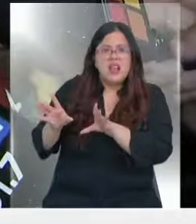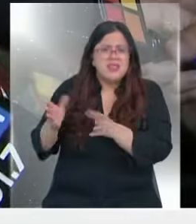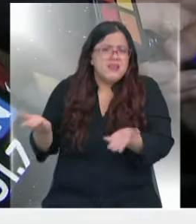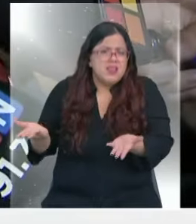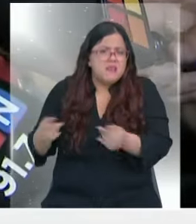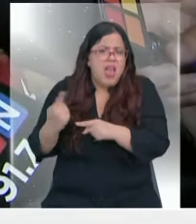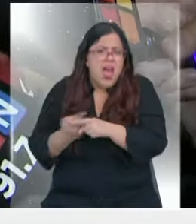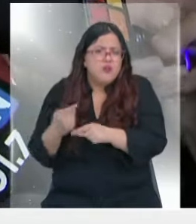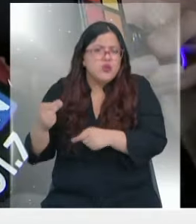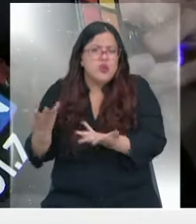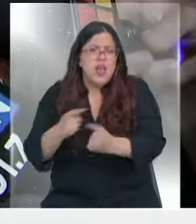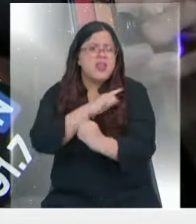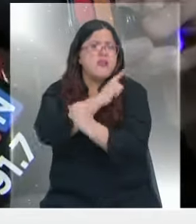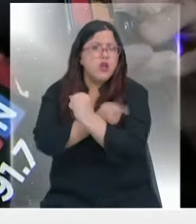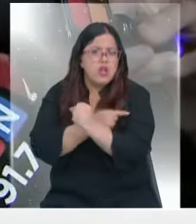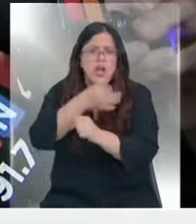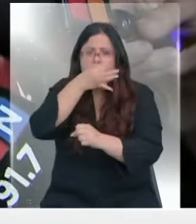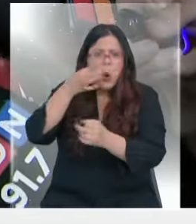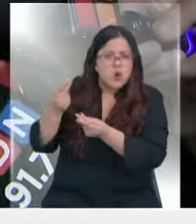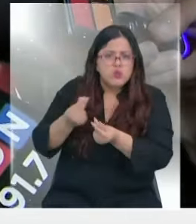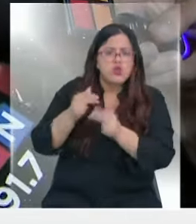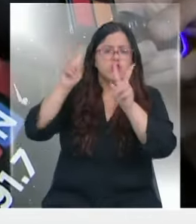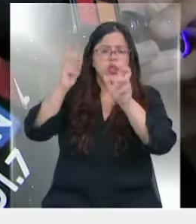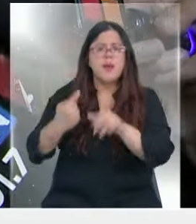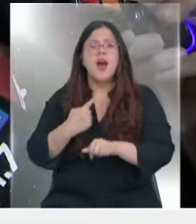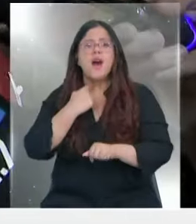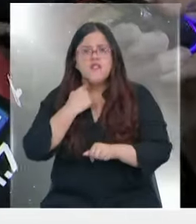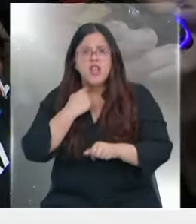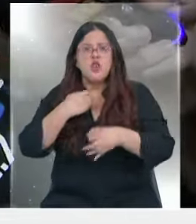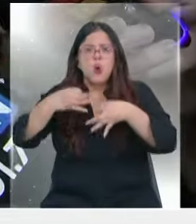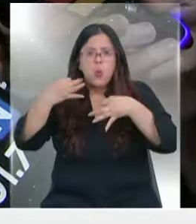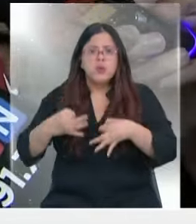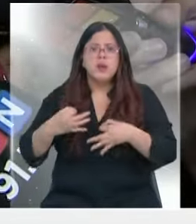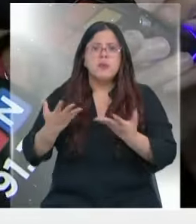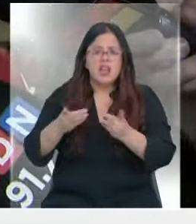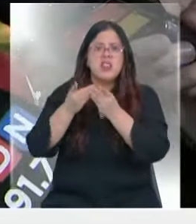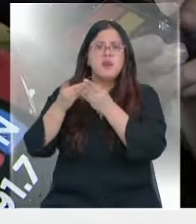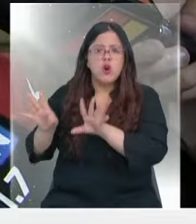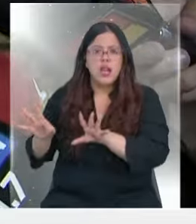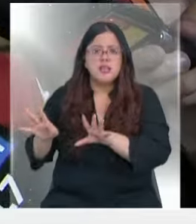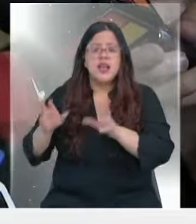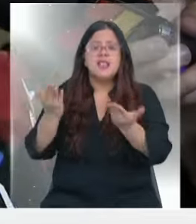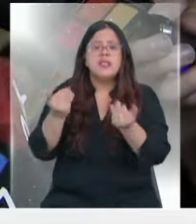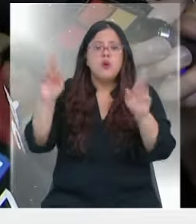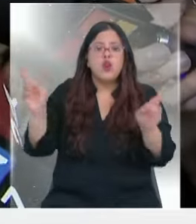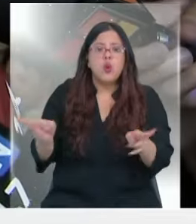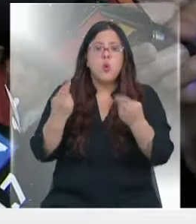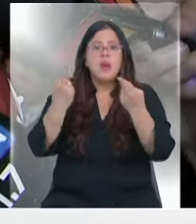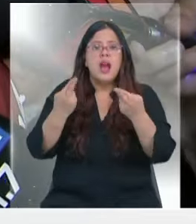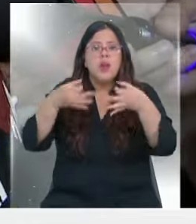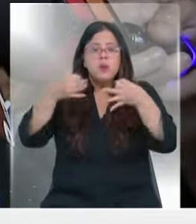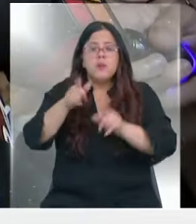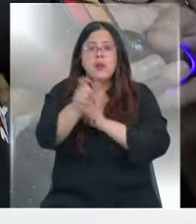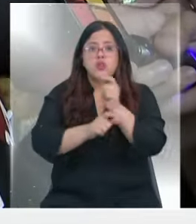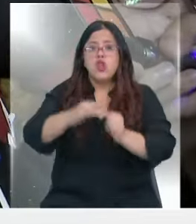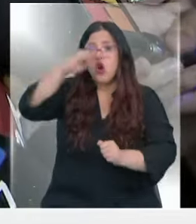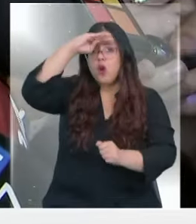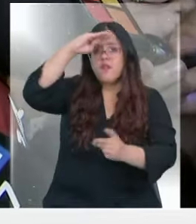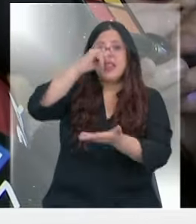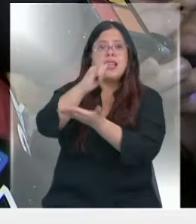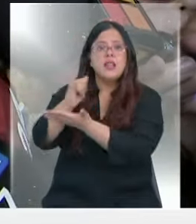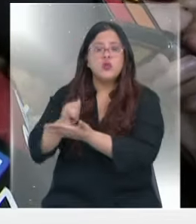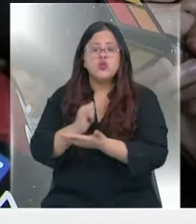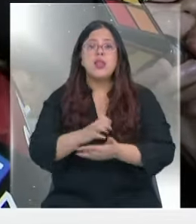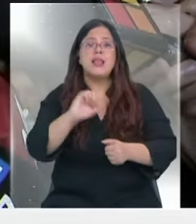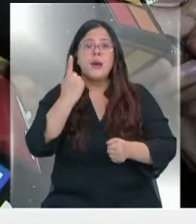poder, la corrupción, son cosas que dañan mucho la esencia misma de la democracia. Necesitamos recuperar esos espacios para que las personas confíen en sus instituciones, y